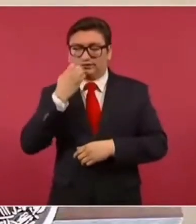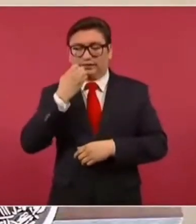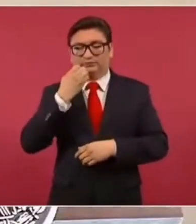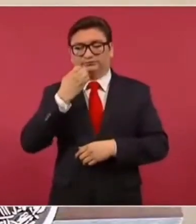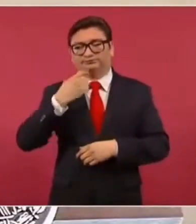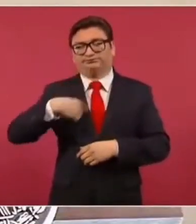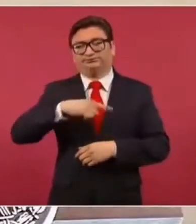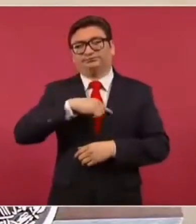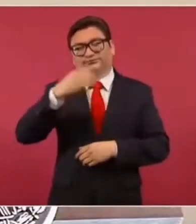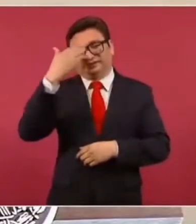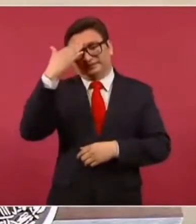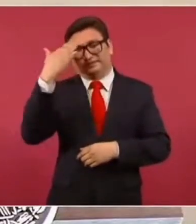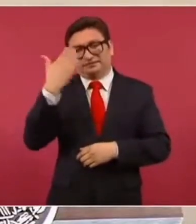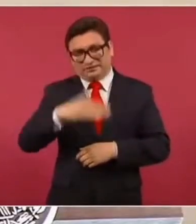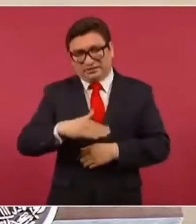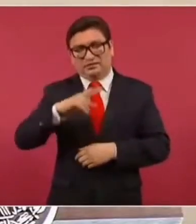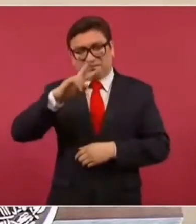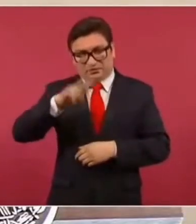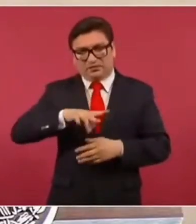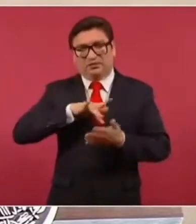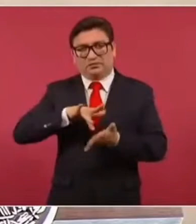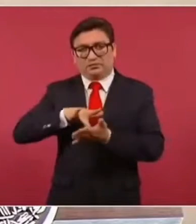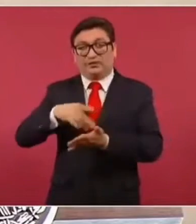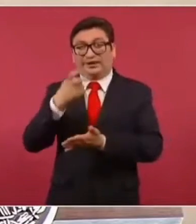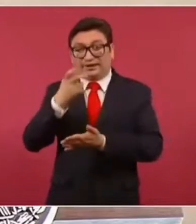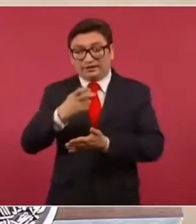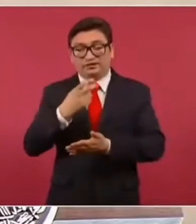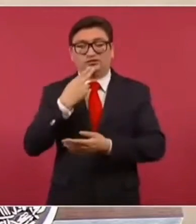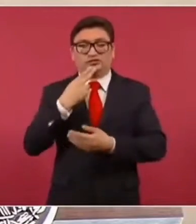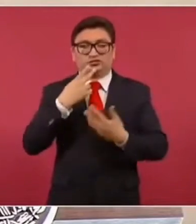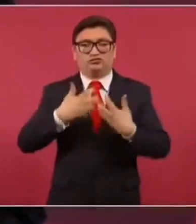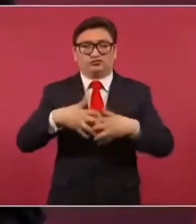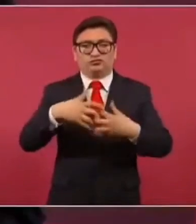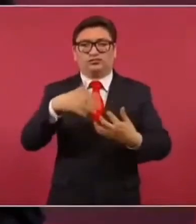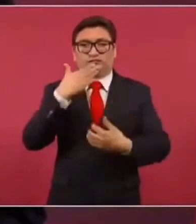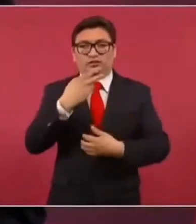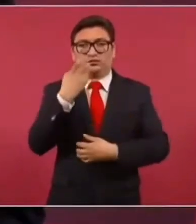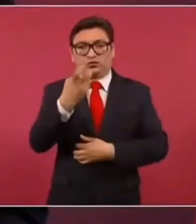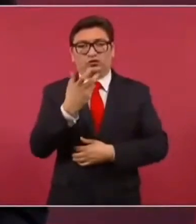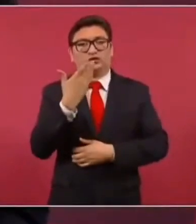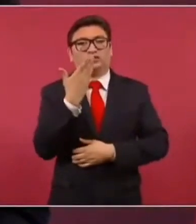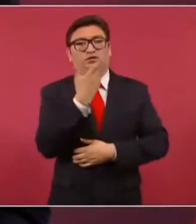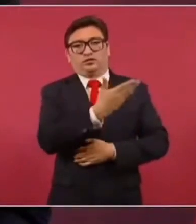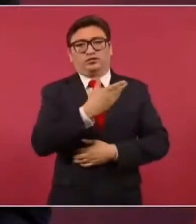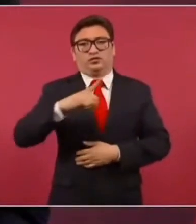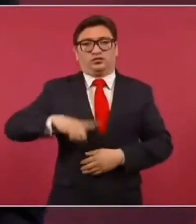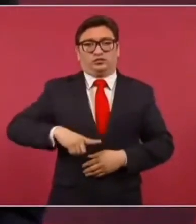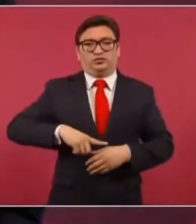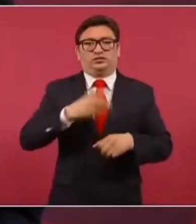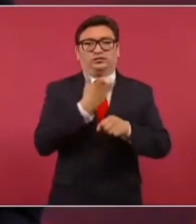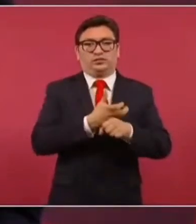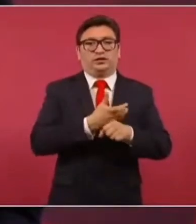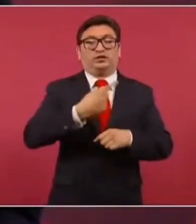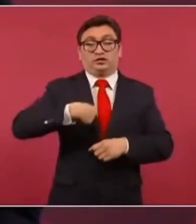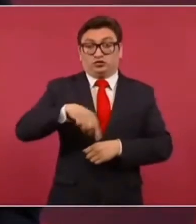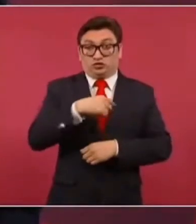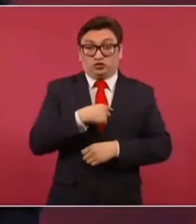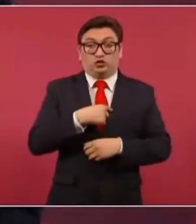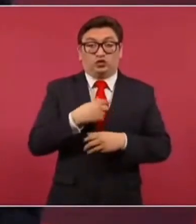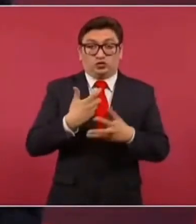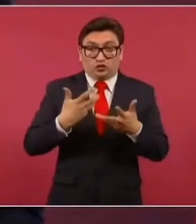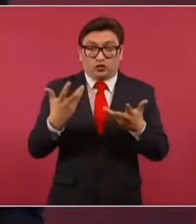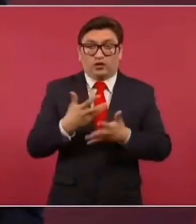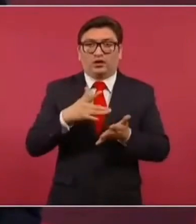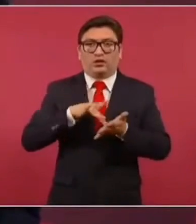sabemos que funciona. Entonces, lo que le hemos pedido al gobierno de Estados Unidos es, si nosotros